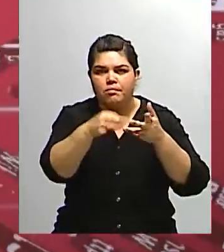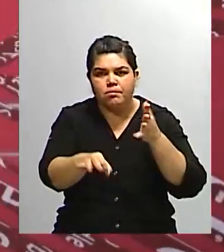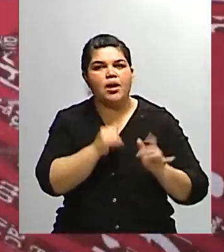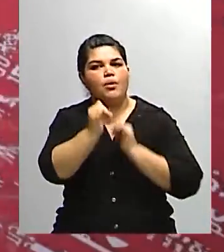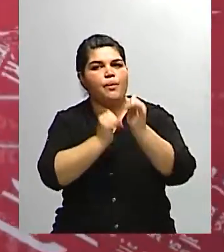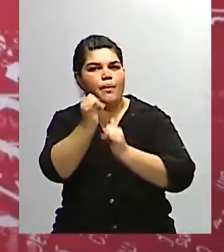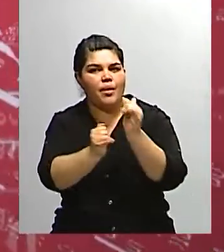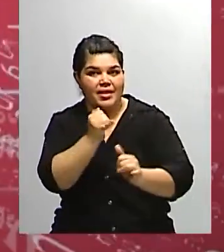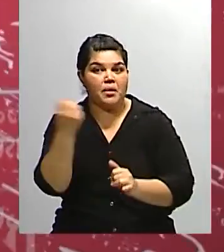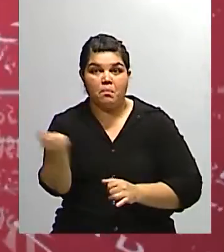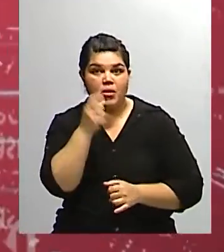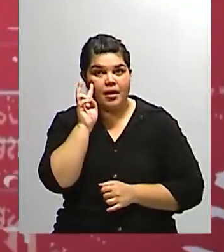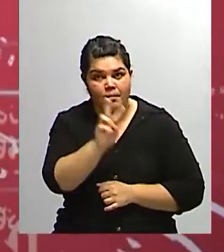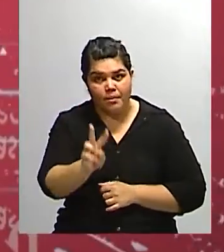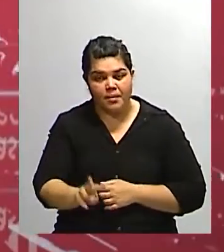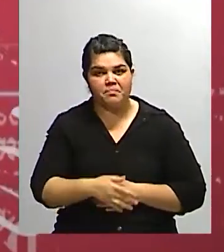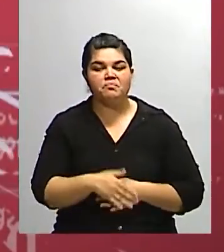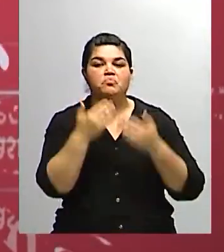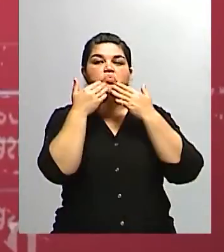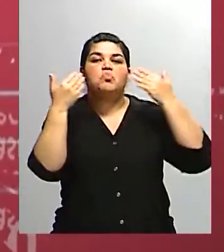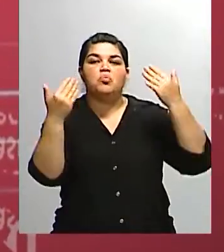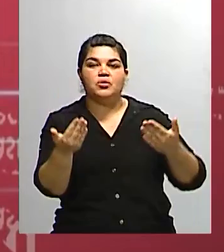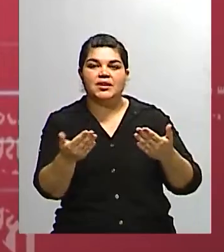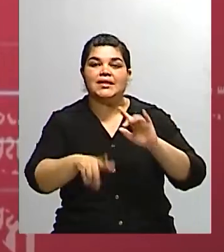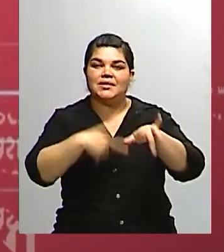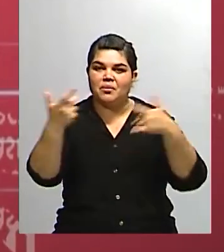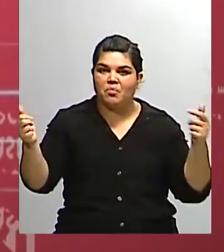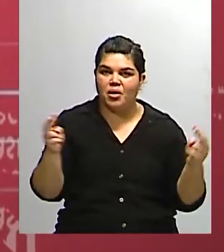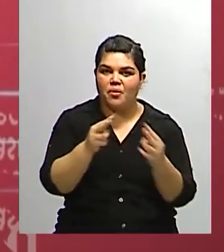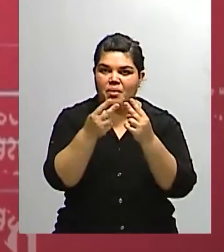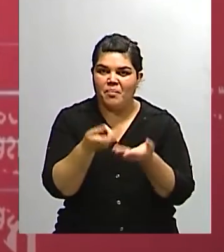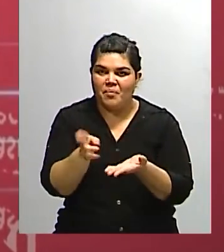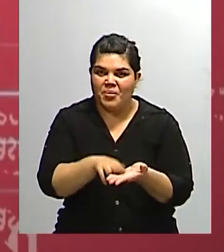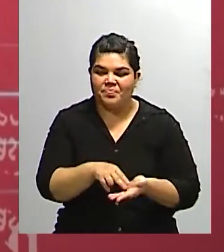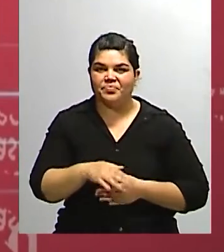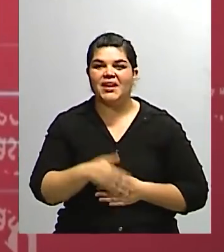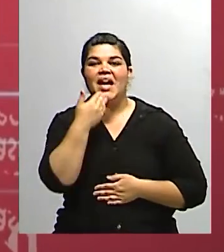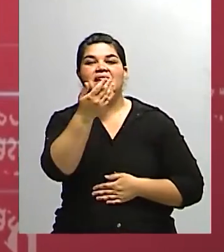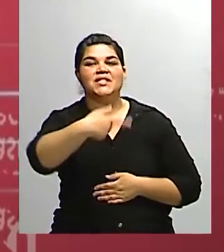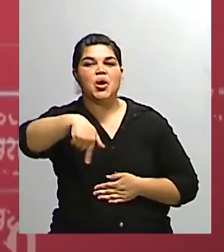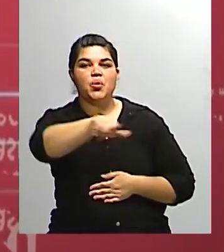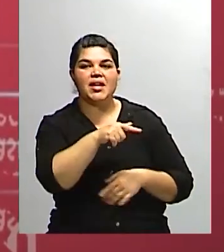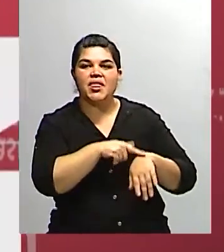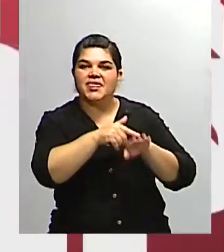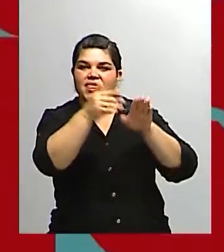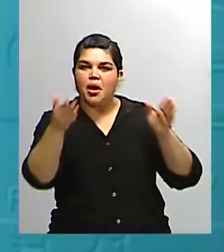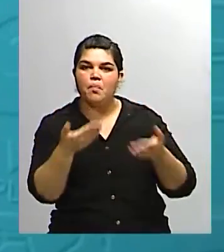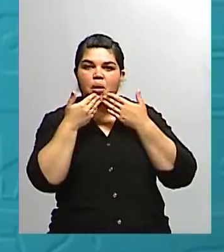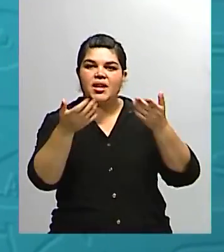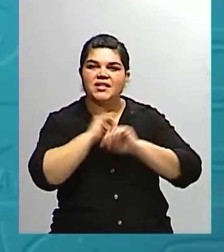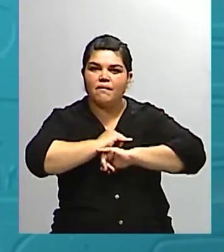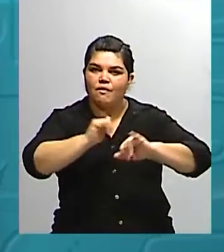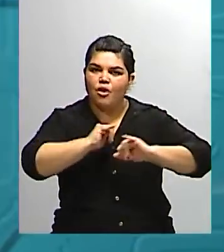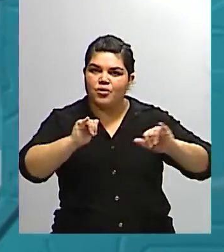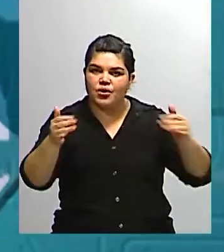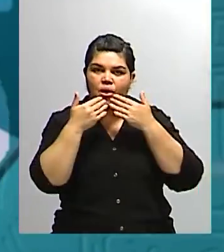bueno consultarlo entonces. Doctor, muchísimas gracias nuevamente y será hasta cualquier momento. Bueno, no, gracias a ustedes por el momento y por la difusión. Hasta